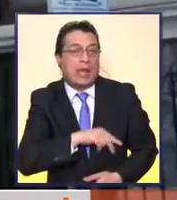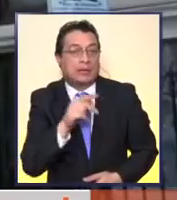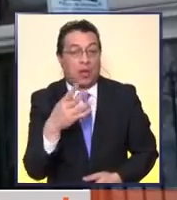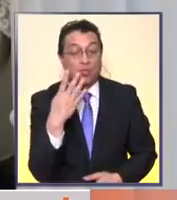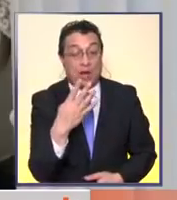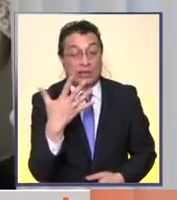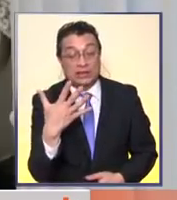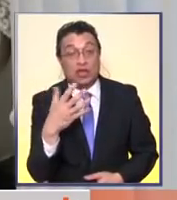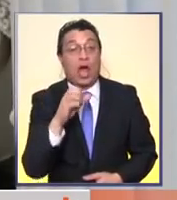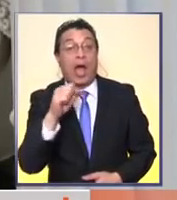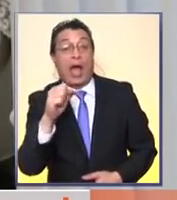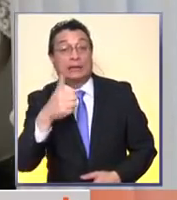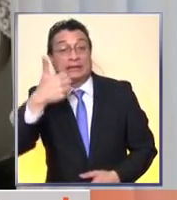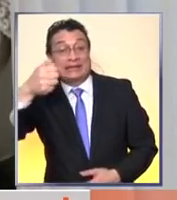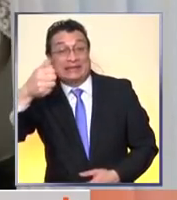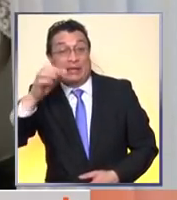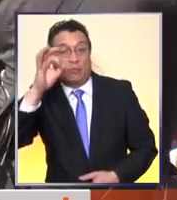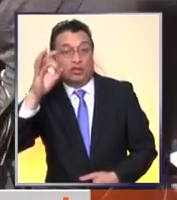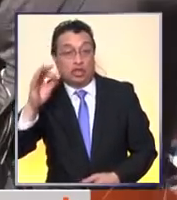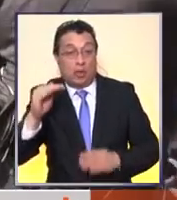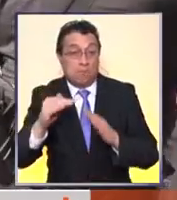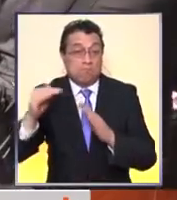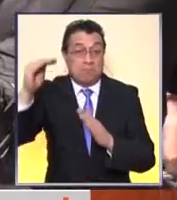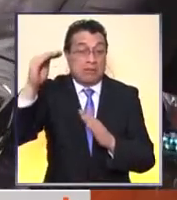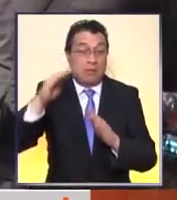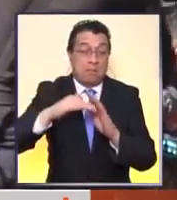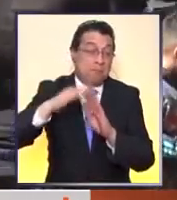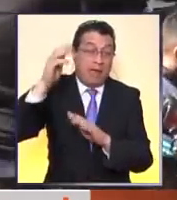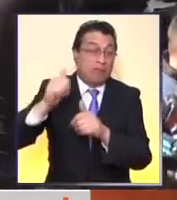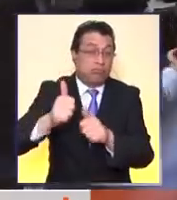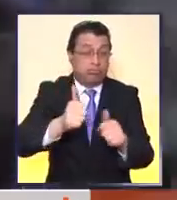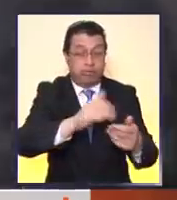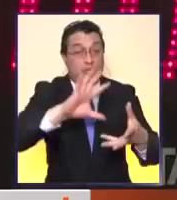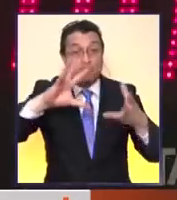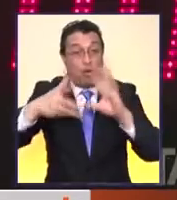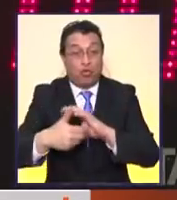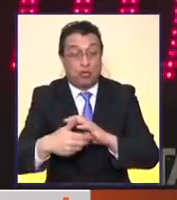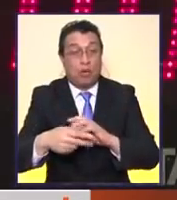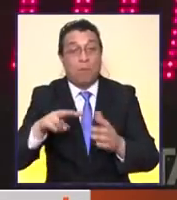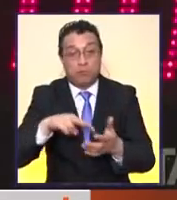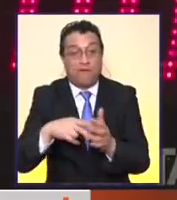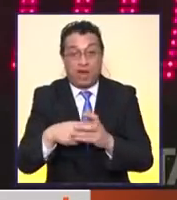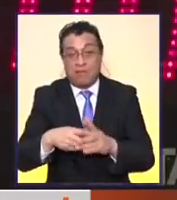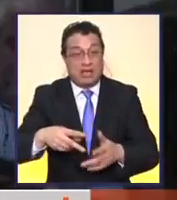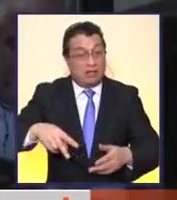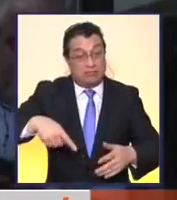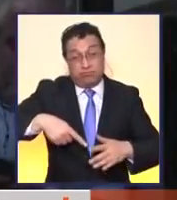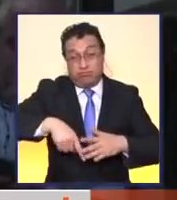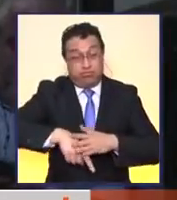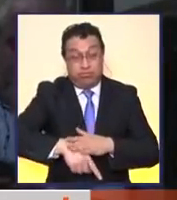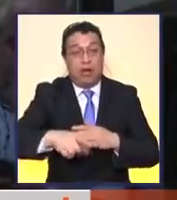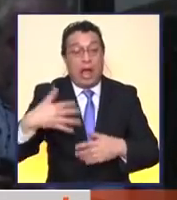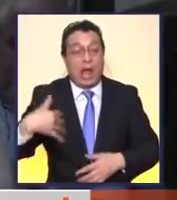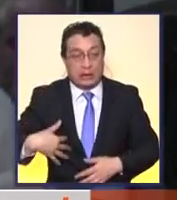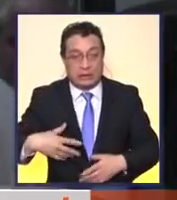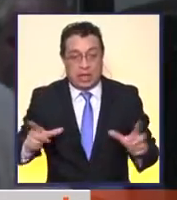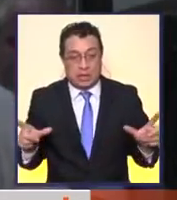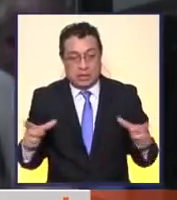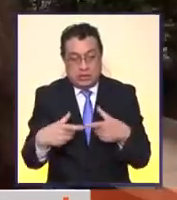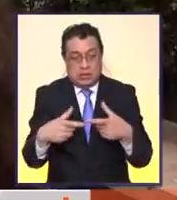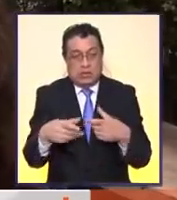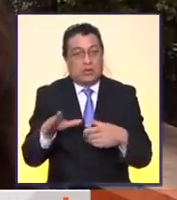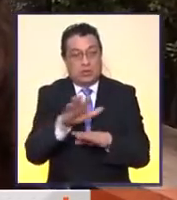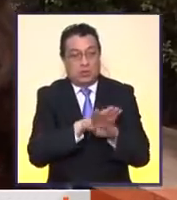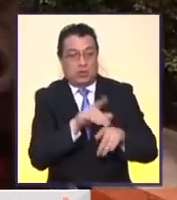60 por ciento la más alta del mundo y es que en época de crisis los argentinos tienden a protegerse en el